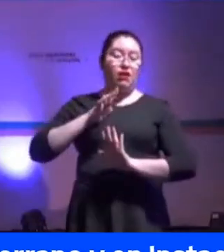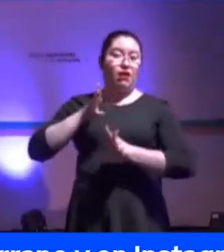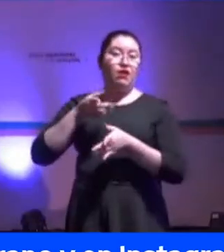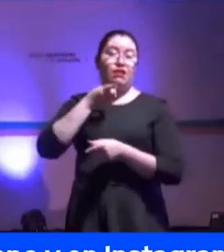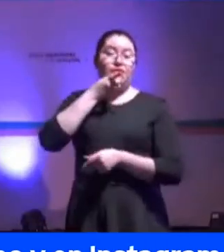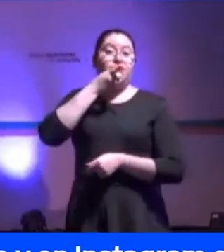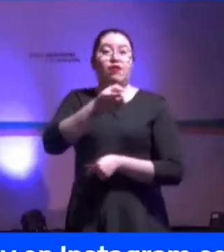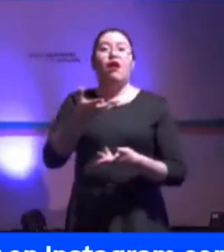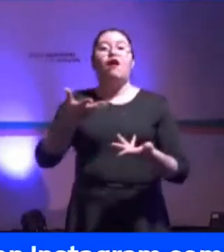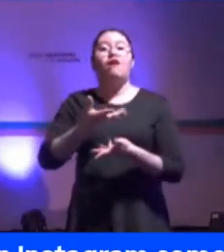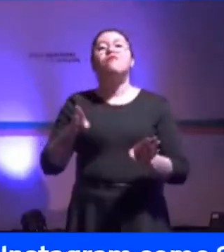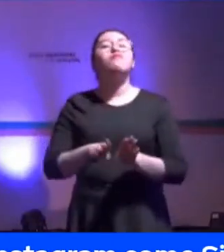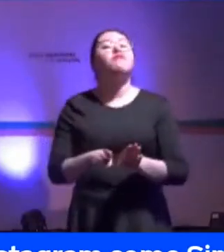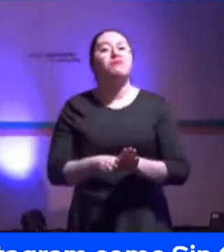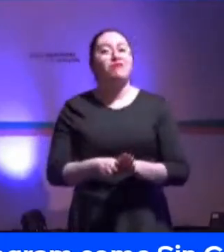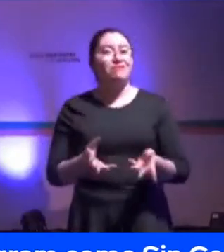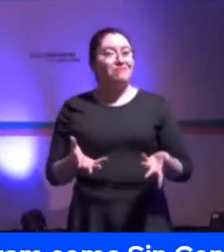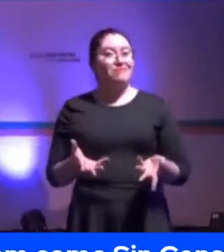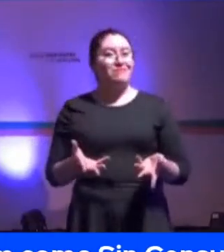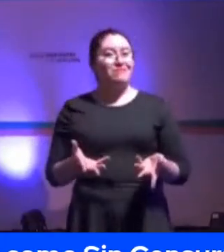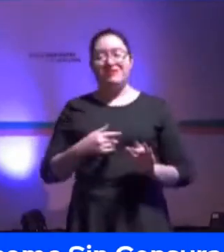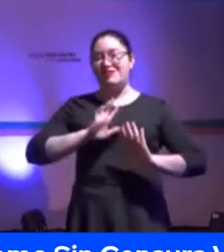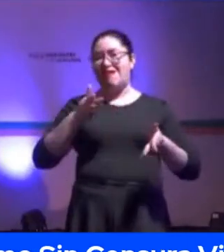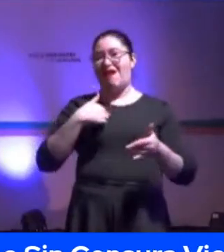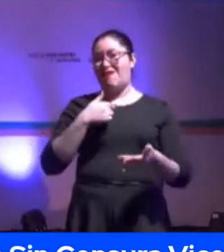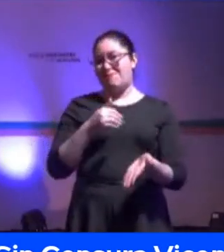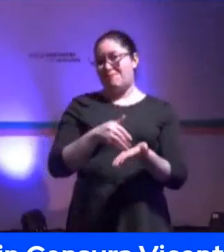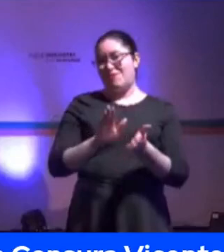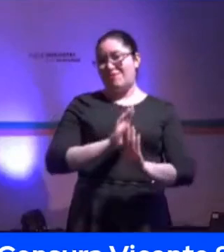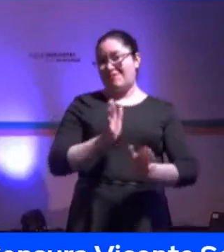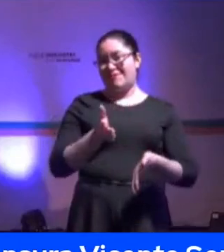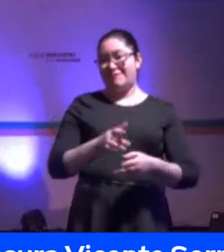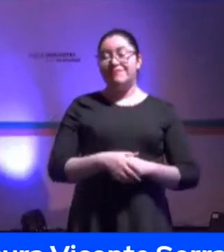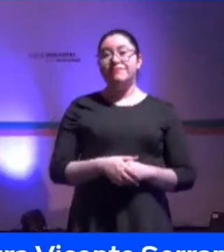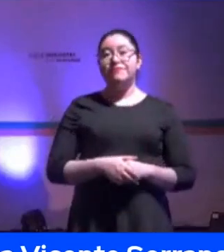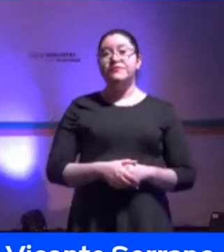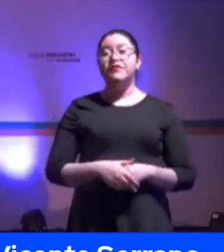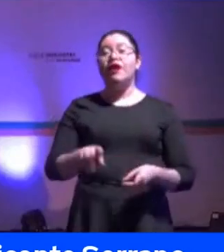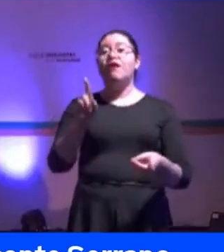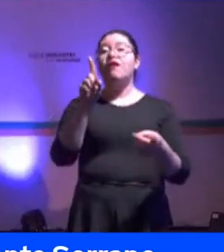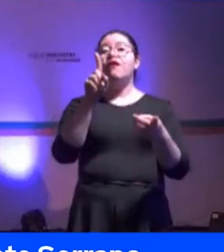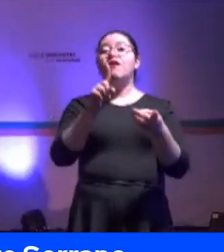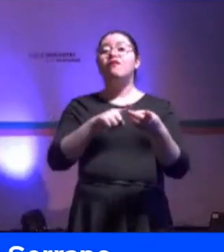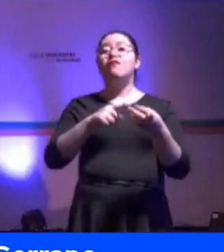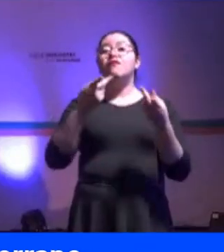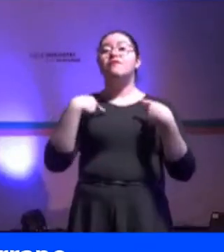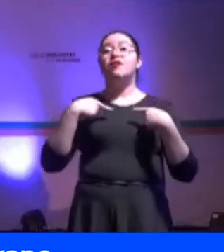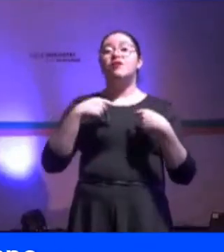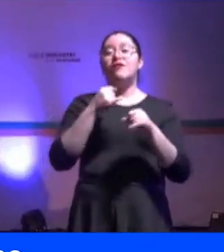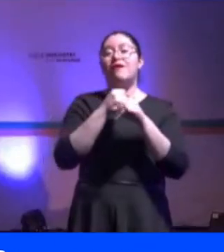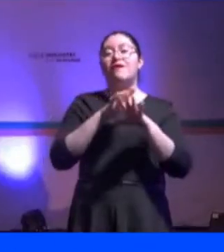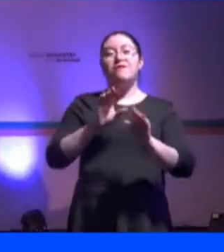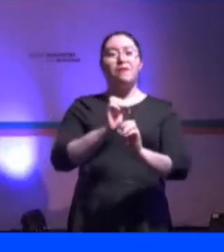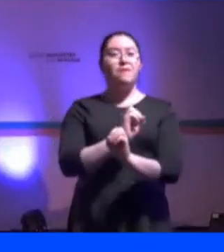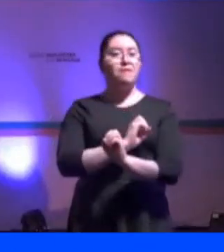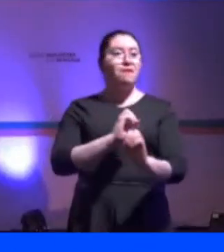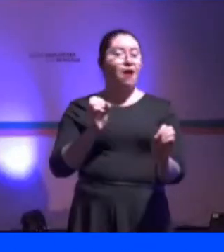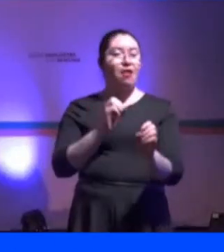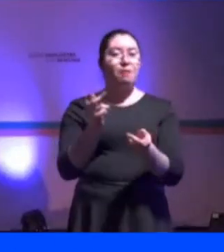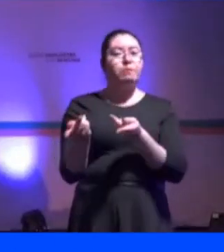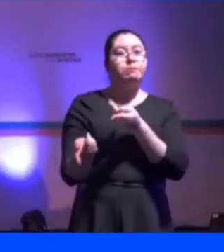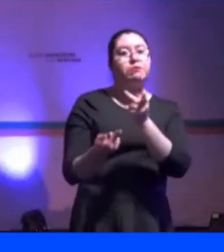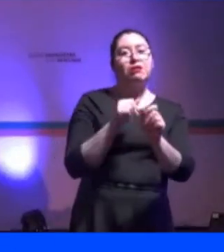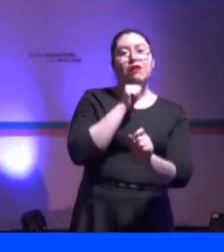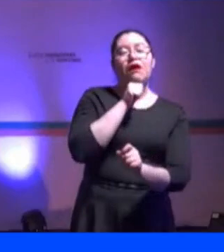le diga qué hacer y qué no hacer. Así que, ¿dónde está la gente que no se informa, no cuestiona y no